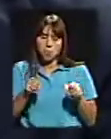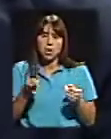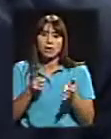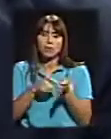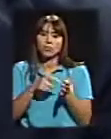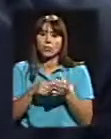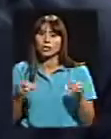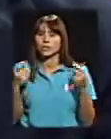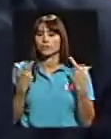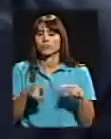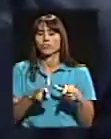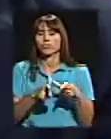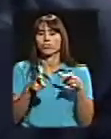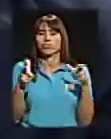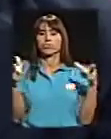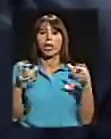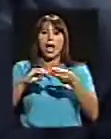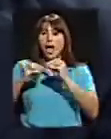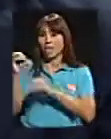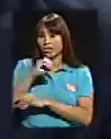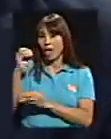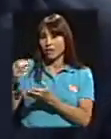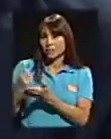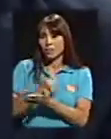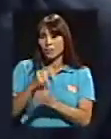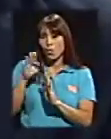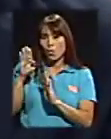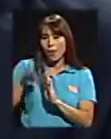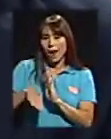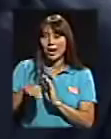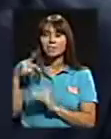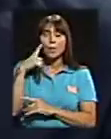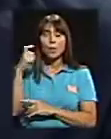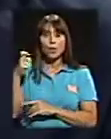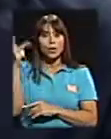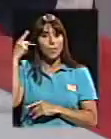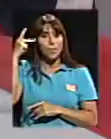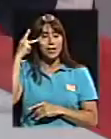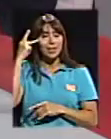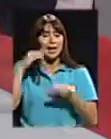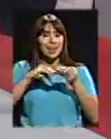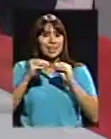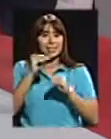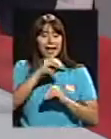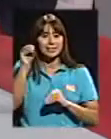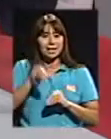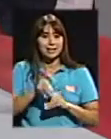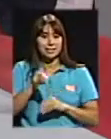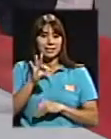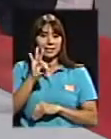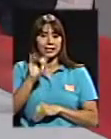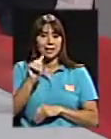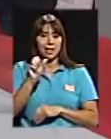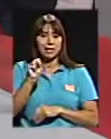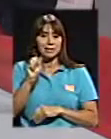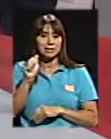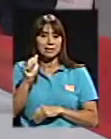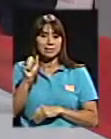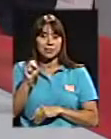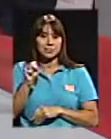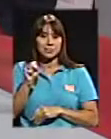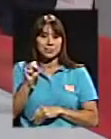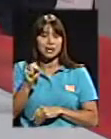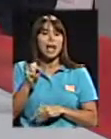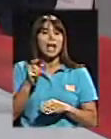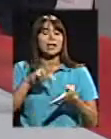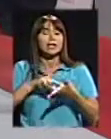y aún a tasas muy bajas, porque la política de tasas de interés ha implicado que esa deuda se